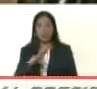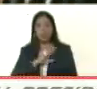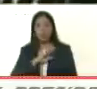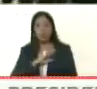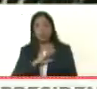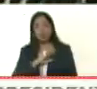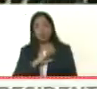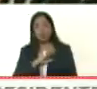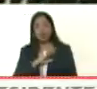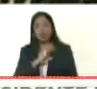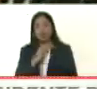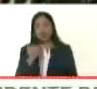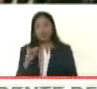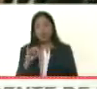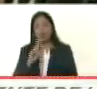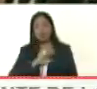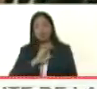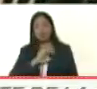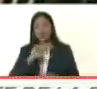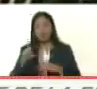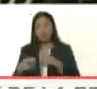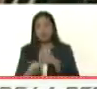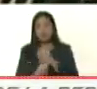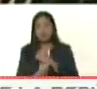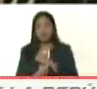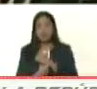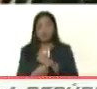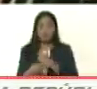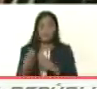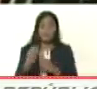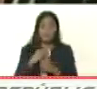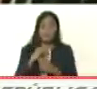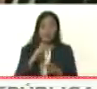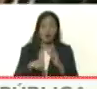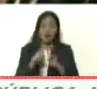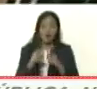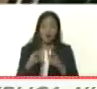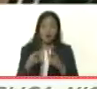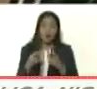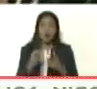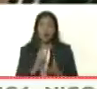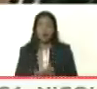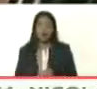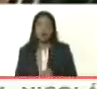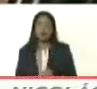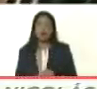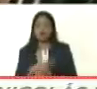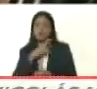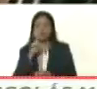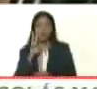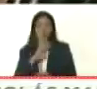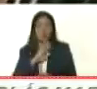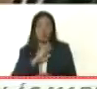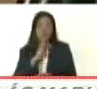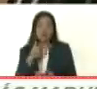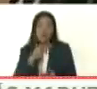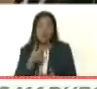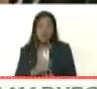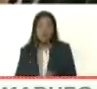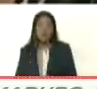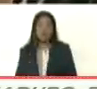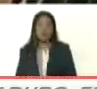Hernández, a quien Guaidó nombró algo así como procurador, una cosa de esas locas que nombra él en su delirio, Y resulta